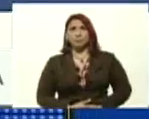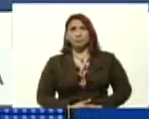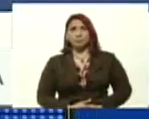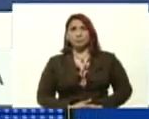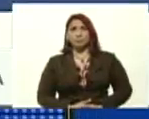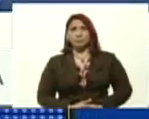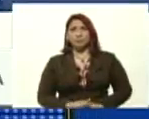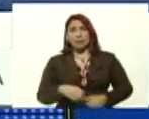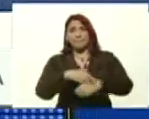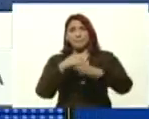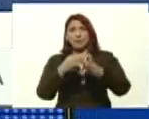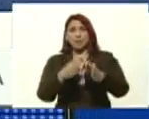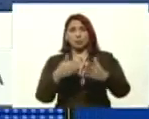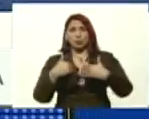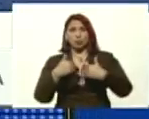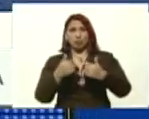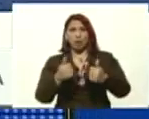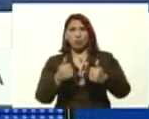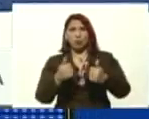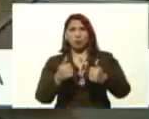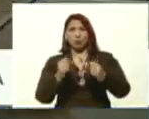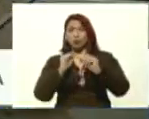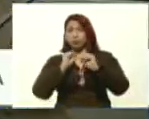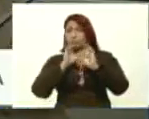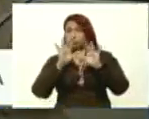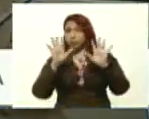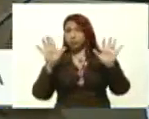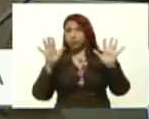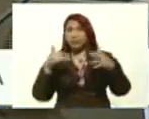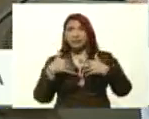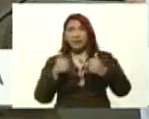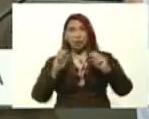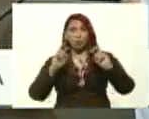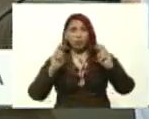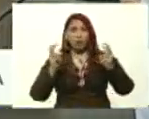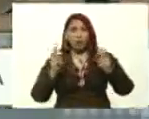Alvarado, ministro de Salud, brillar y brillar.